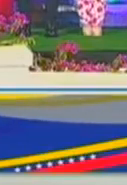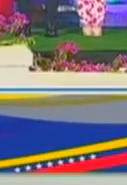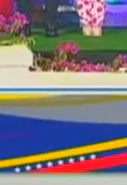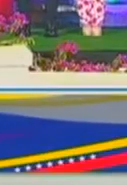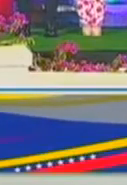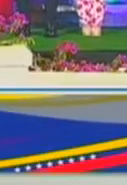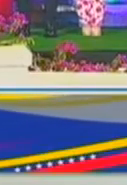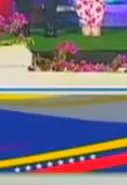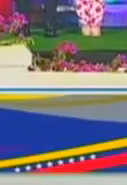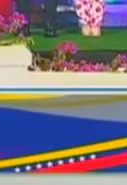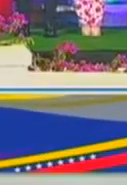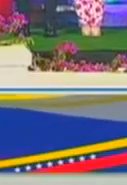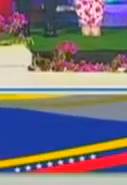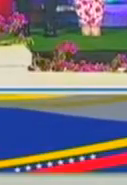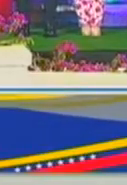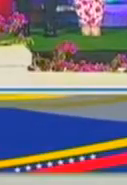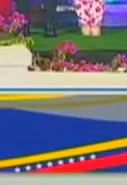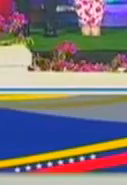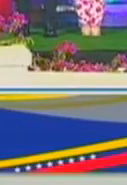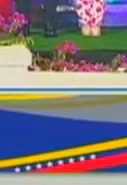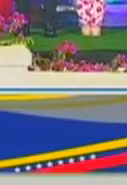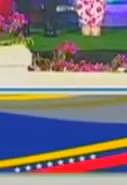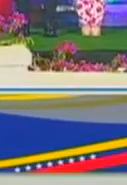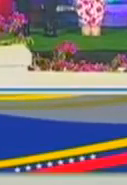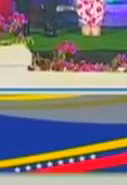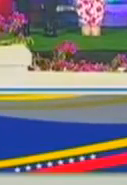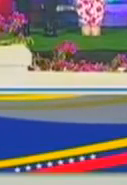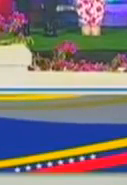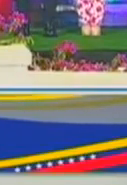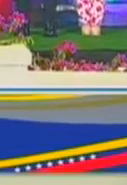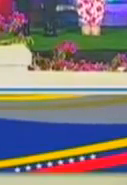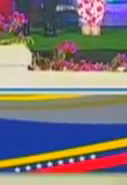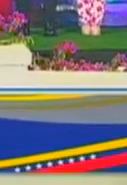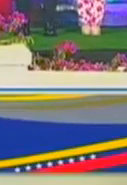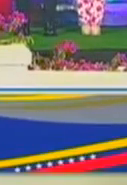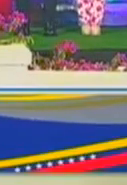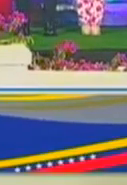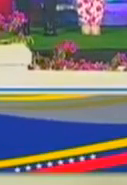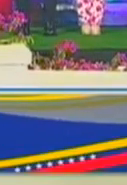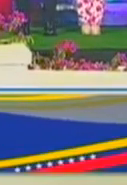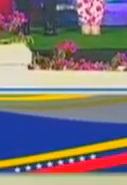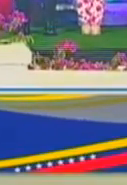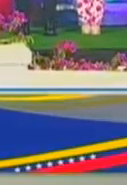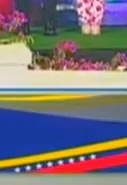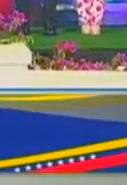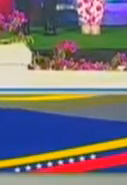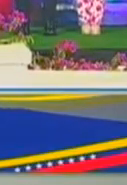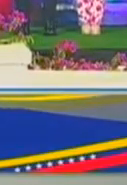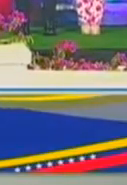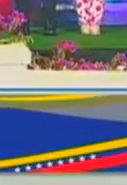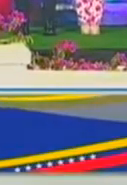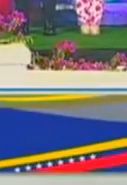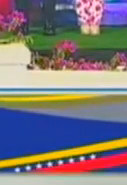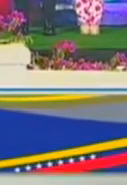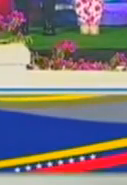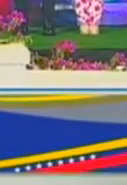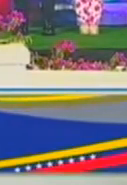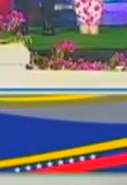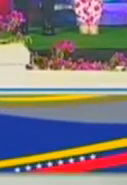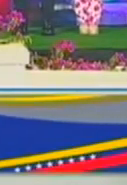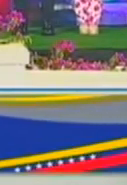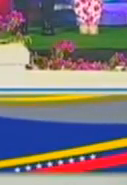su compañera esposa, felicidades. Y al príncipe del merengue de